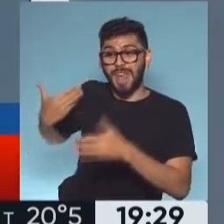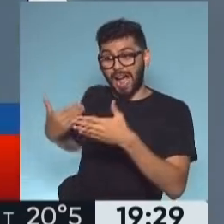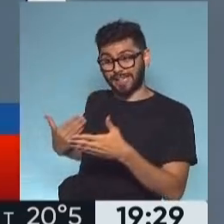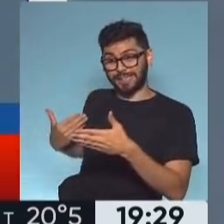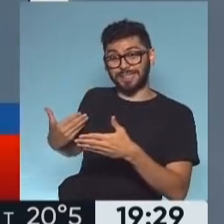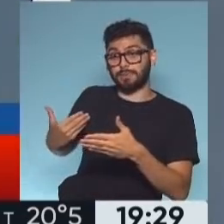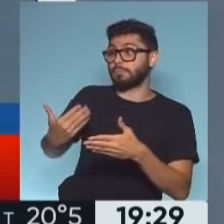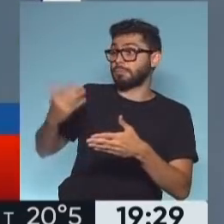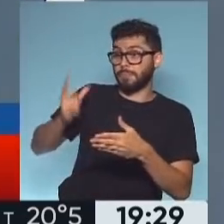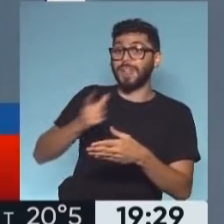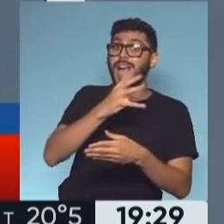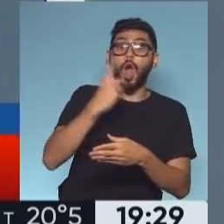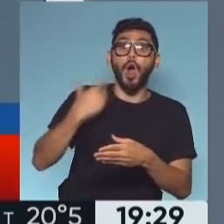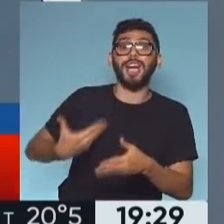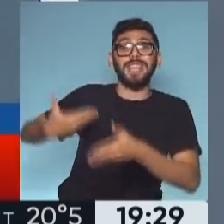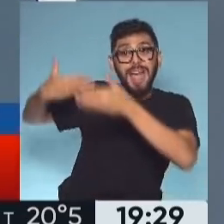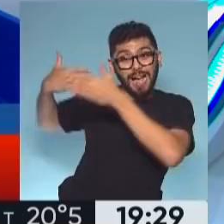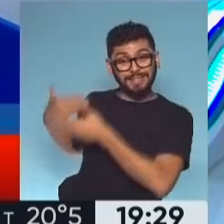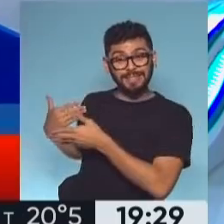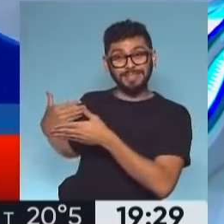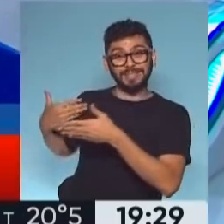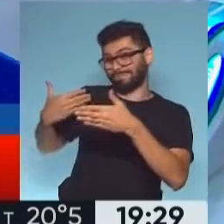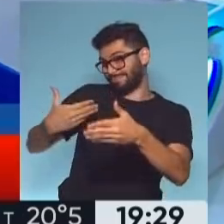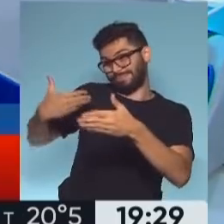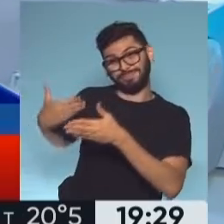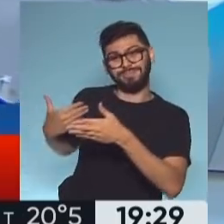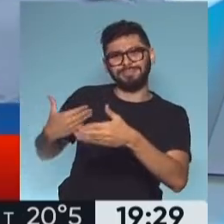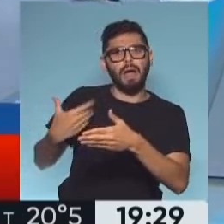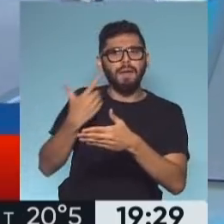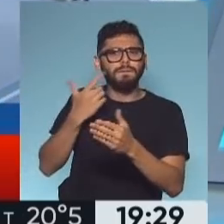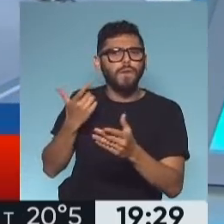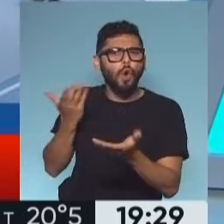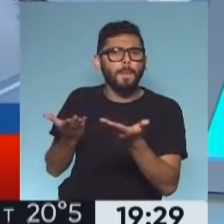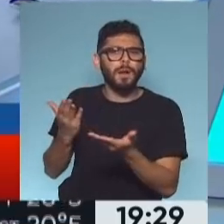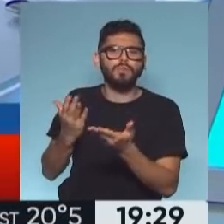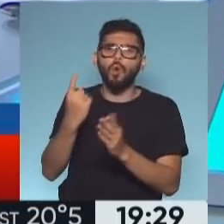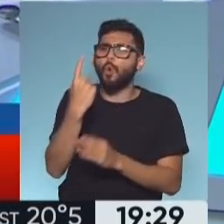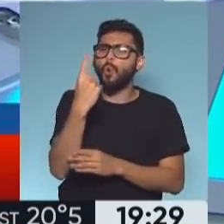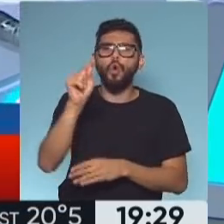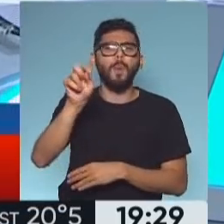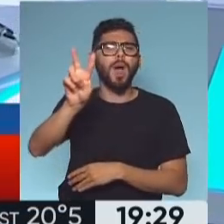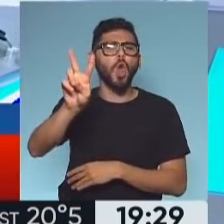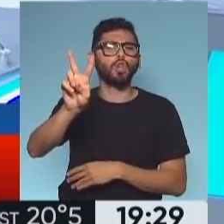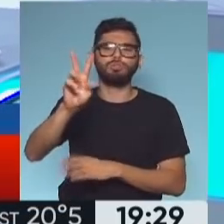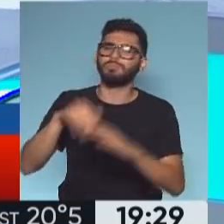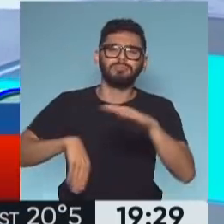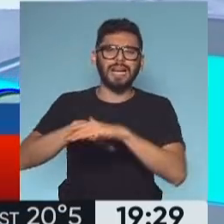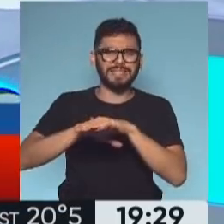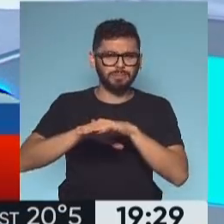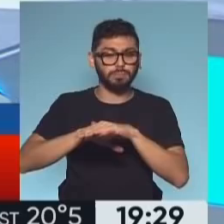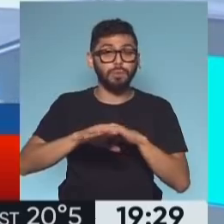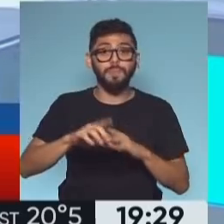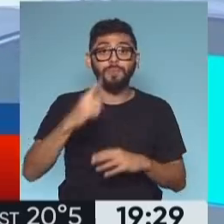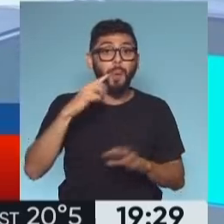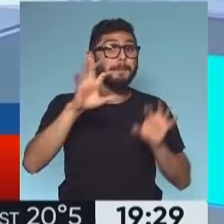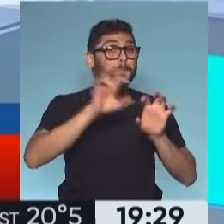días previos. Y pusieron un punto de un valor de 1.2, ¿sí? Y si usted se fija, está analizado